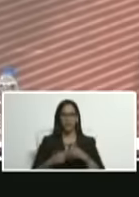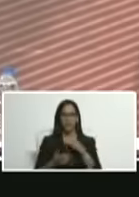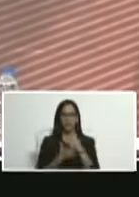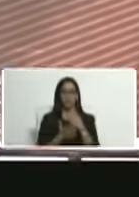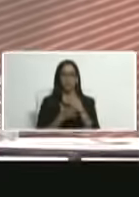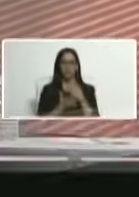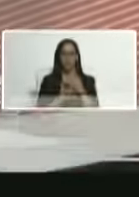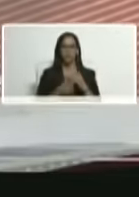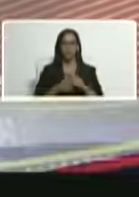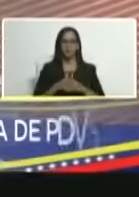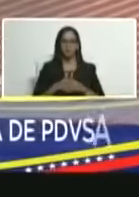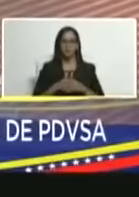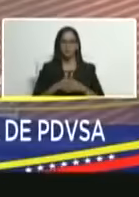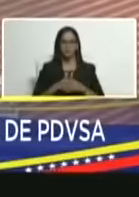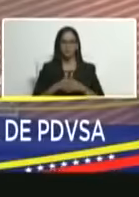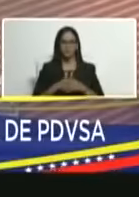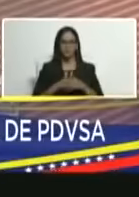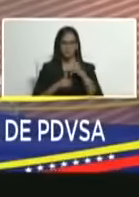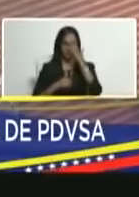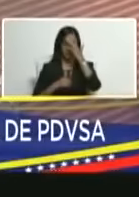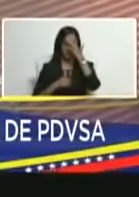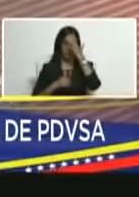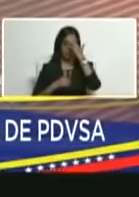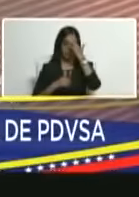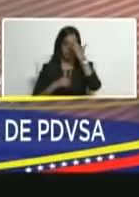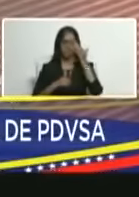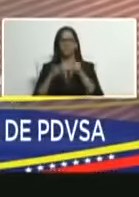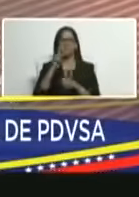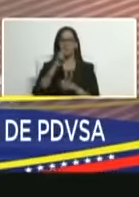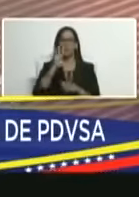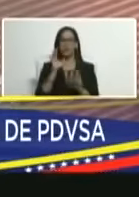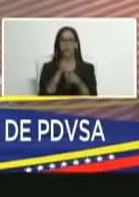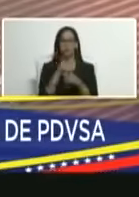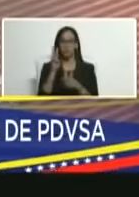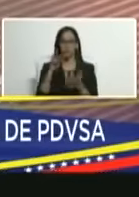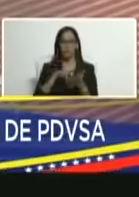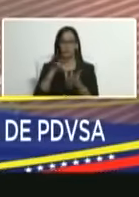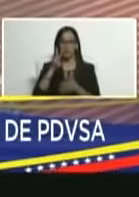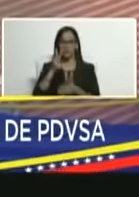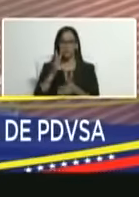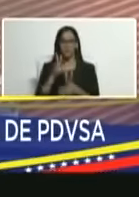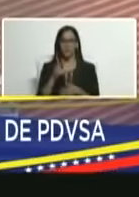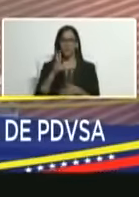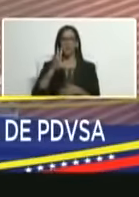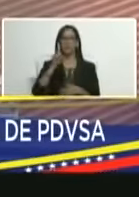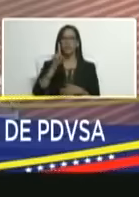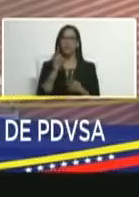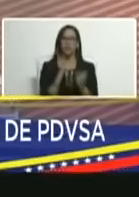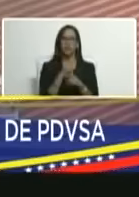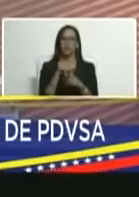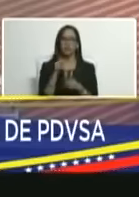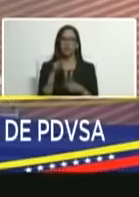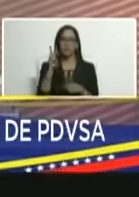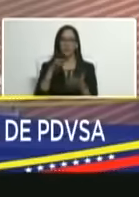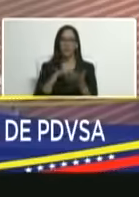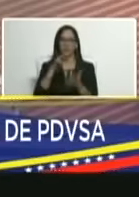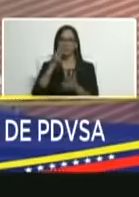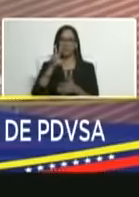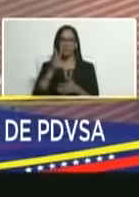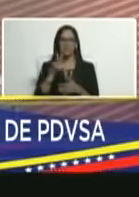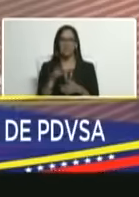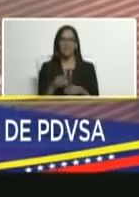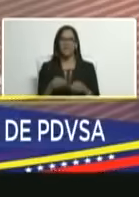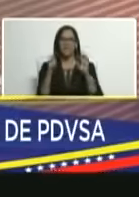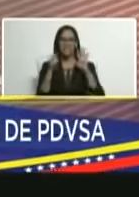ahora. El 25 de agosto 2023, el 31 de agosto 2023, el